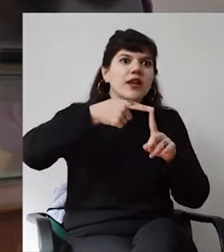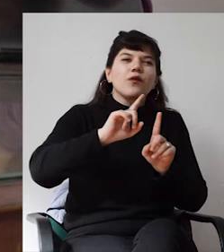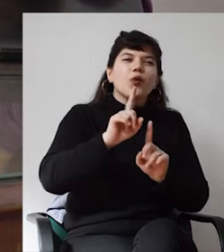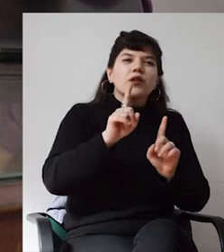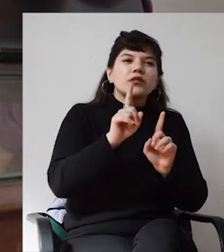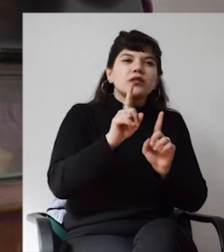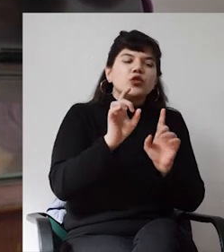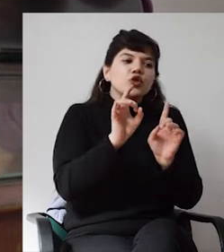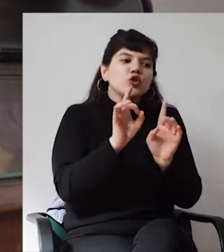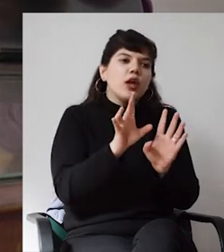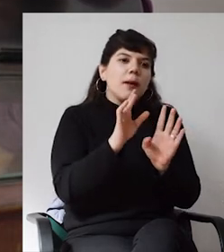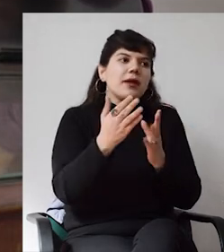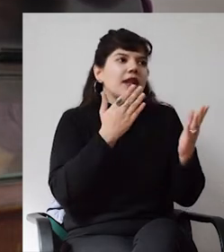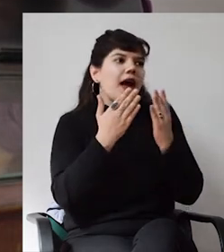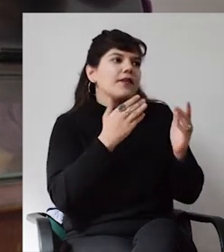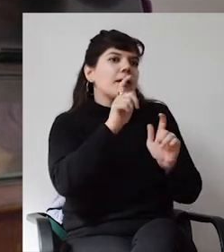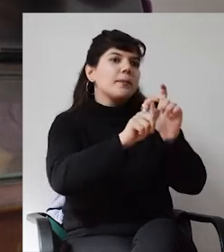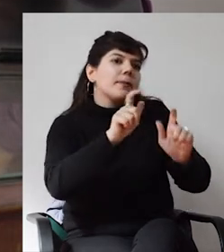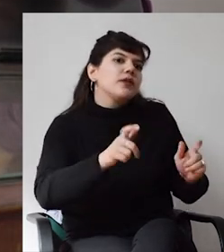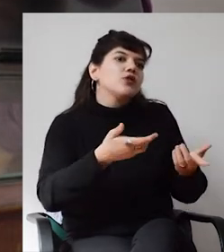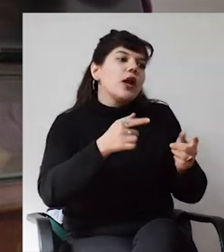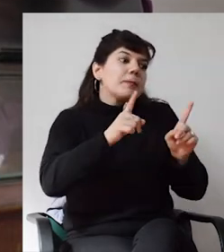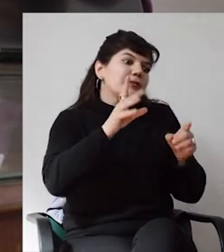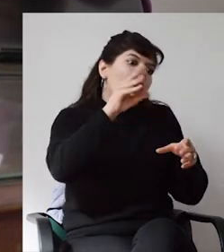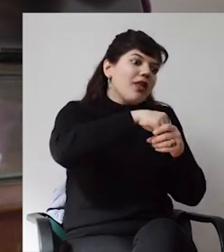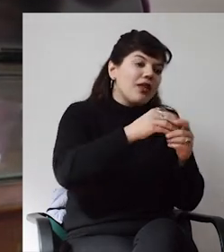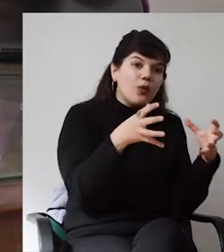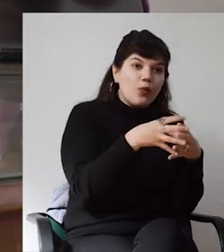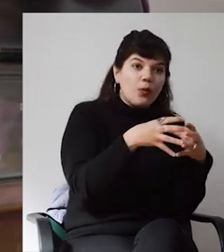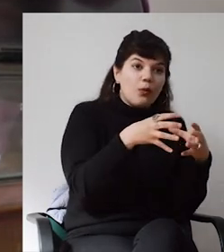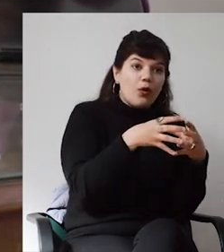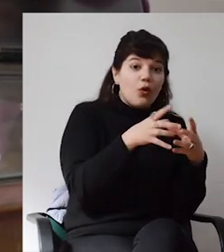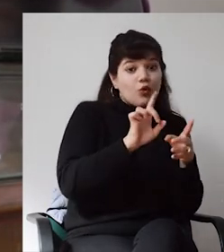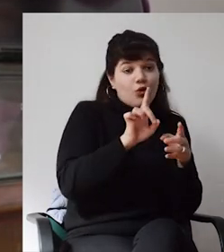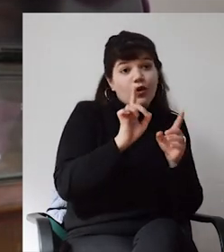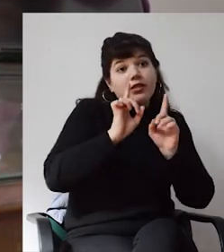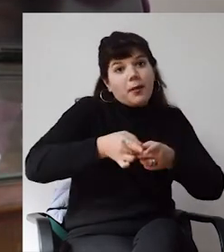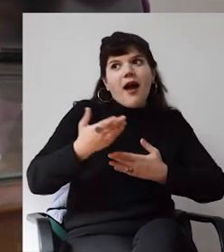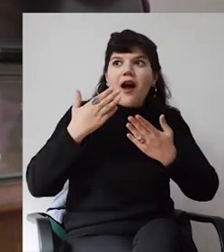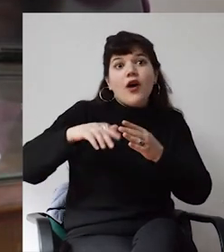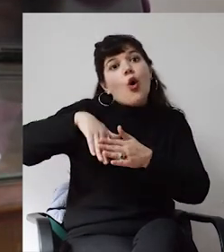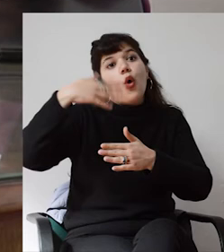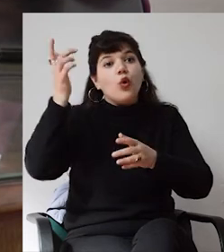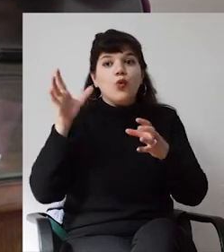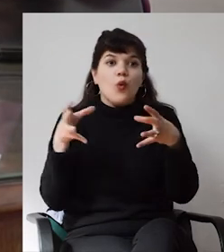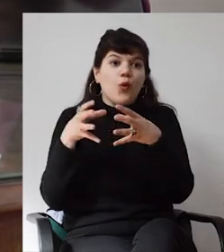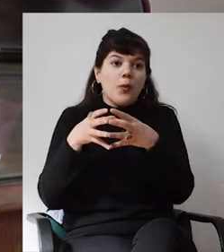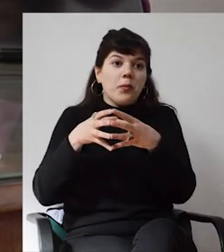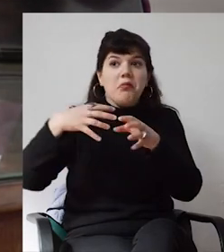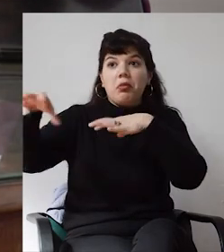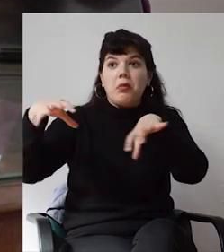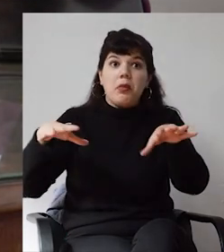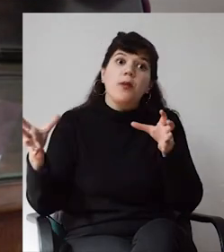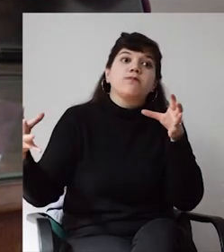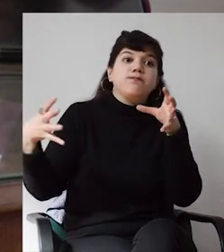Y la idea no es conversar solo con aquellos que son parte de la misma tribu, sino conversar con aquellos que